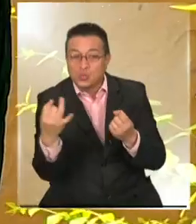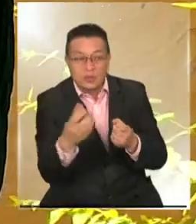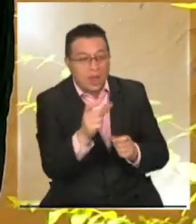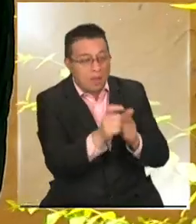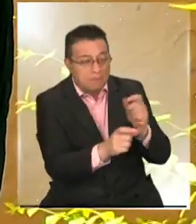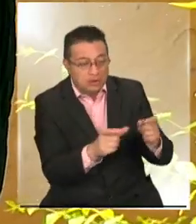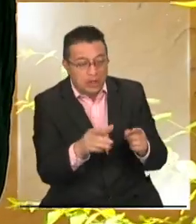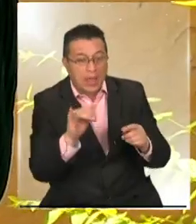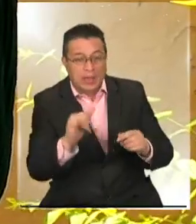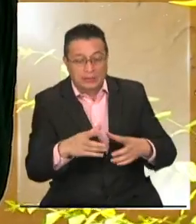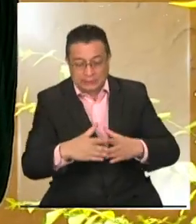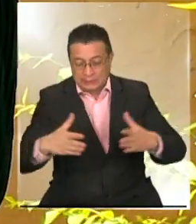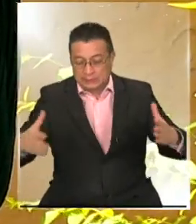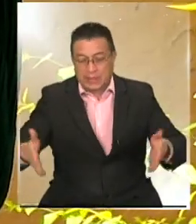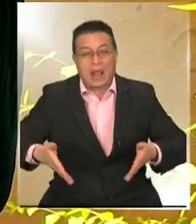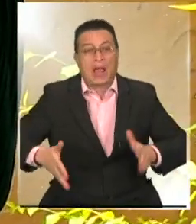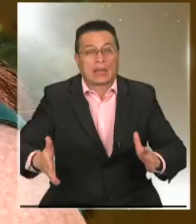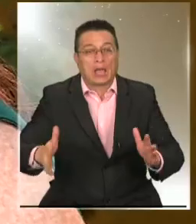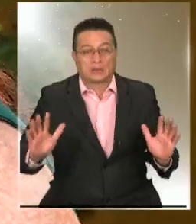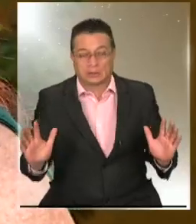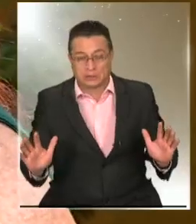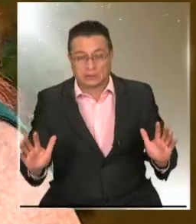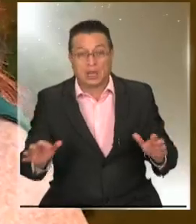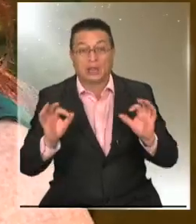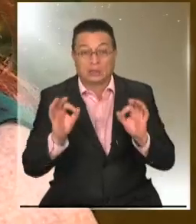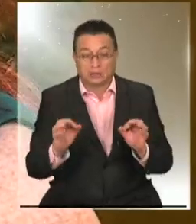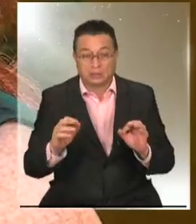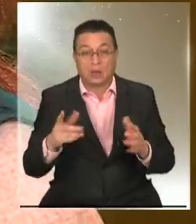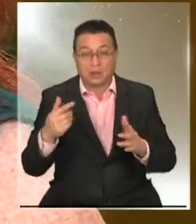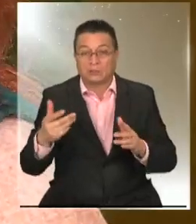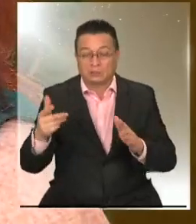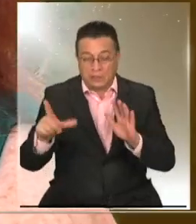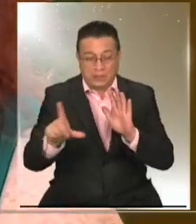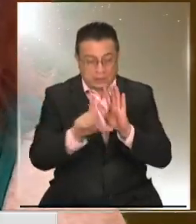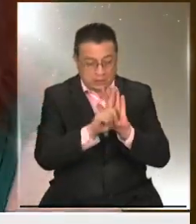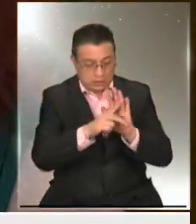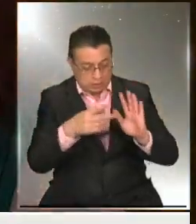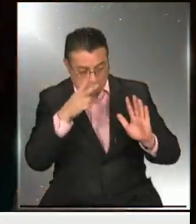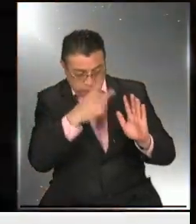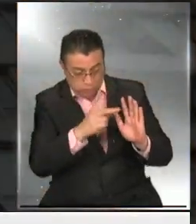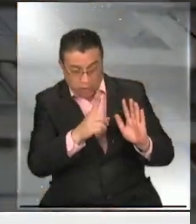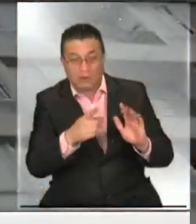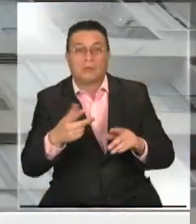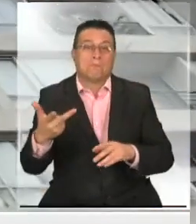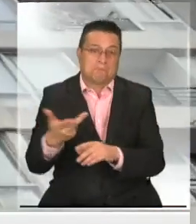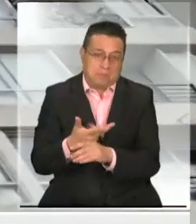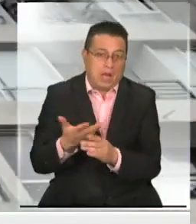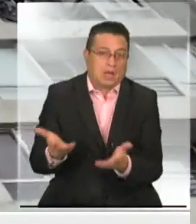personas y el ancho de las calles, por ejemplo. Es malo en la medida que no se apega a la norma.